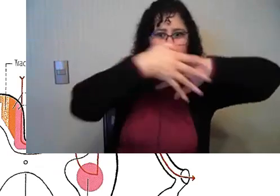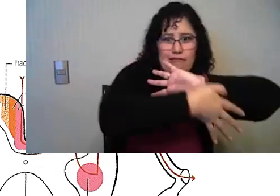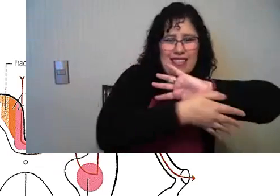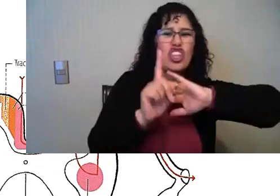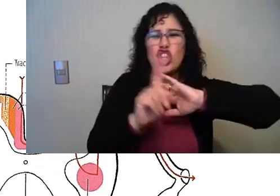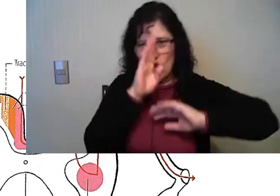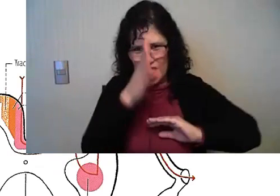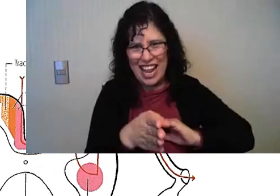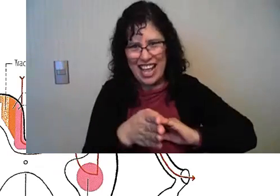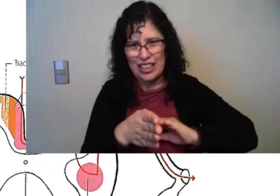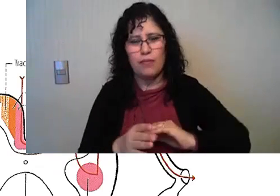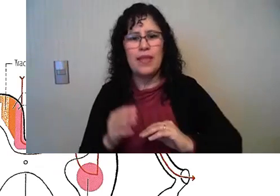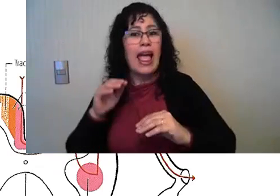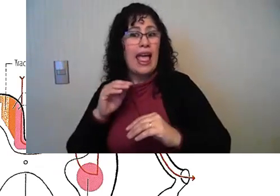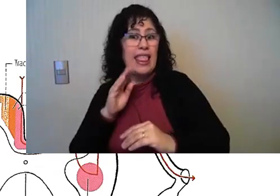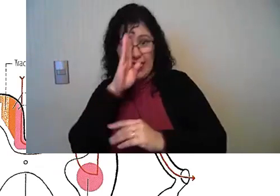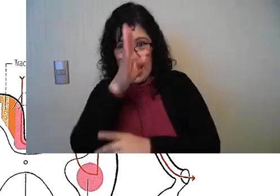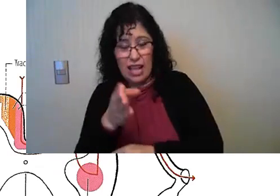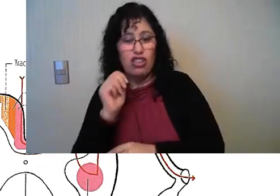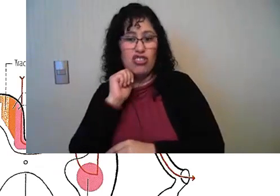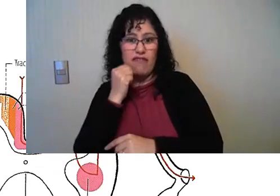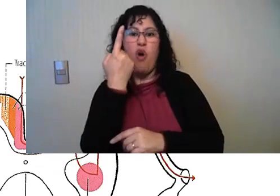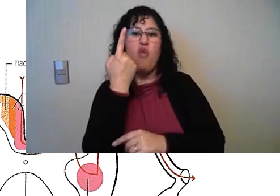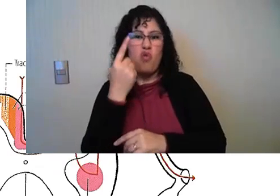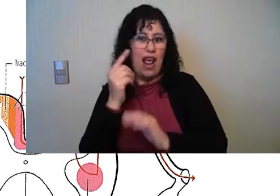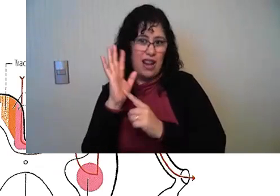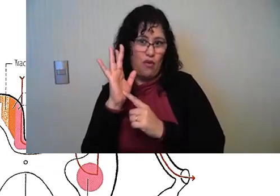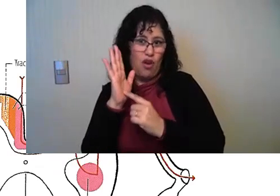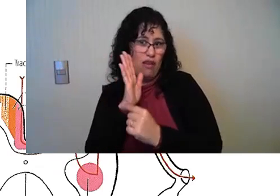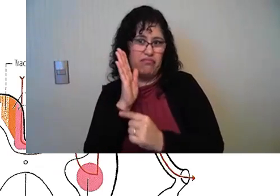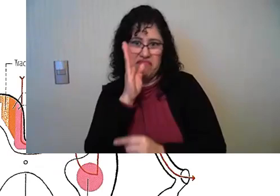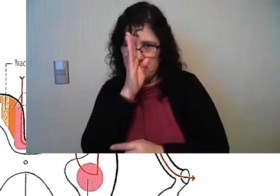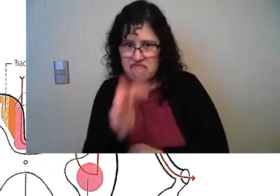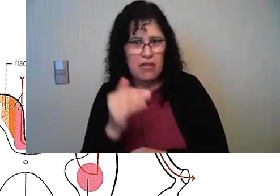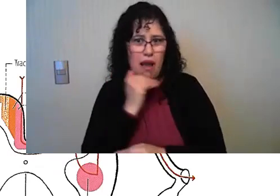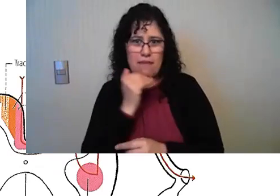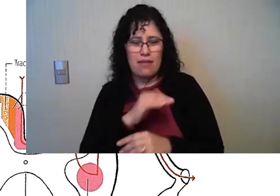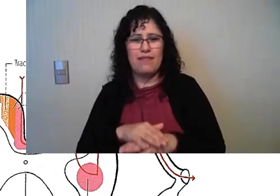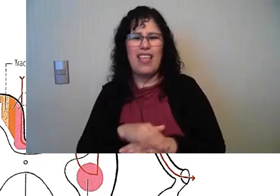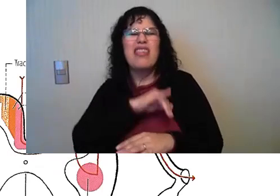Cuando veamos sistema motor, seguramente vamos a ver un poco más de detalle de esto.